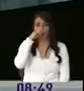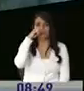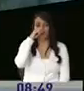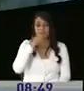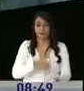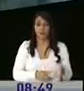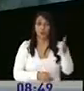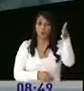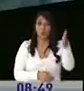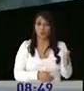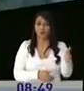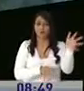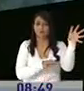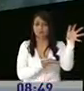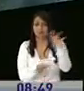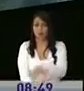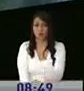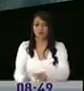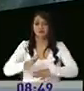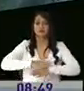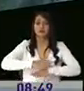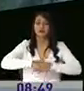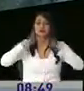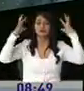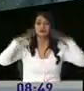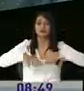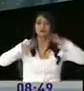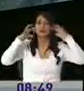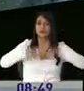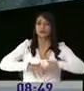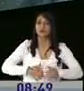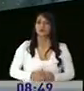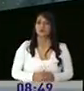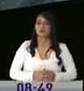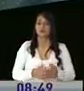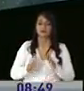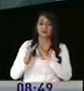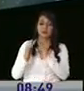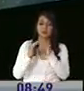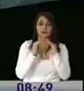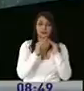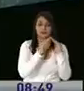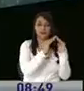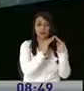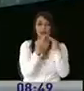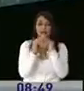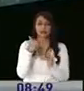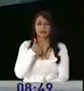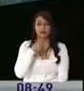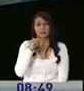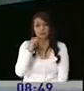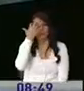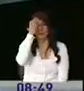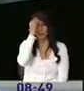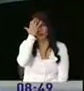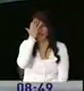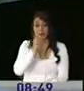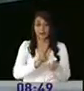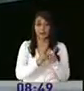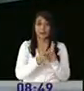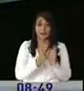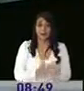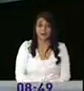que se dio justamente por las Fuertes lluvias está en un conjunto habitacional yo me he quedado preocupado porque el vecino nos